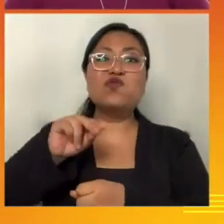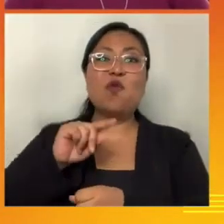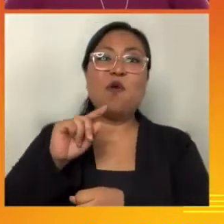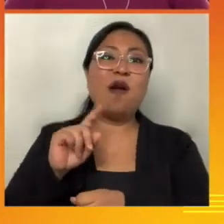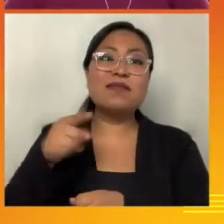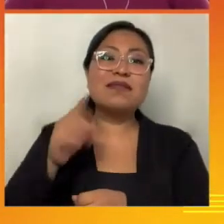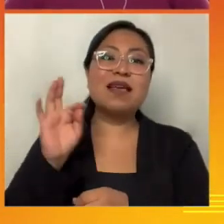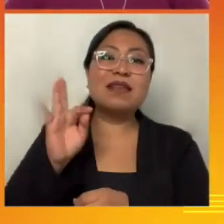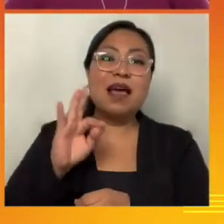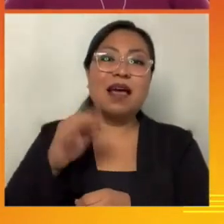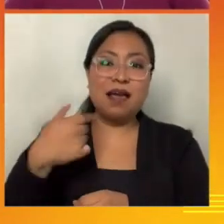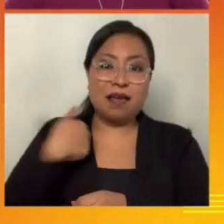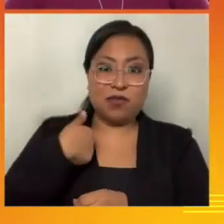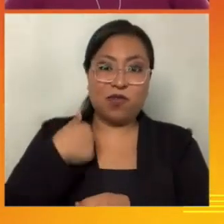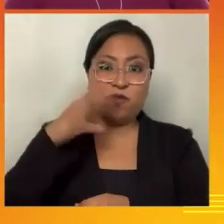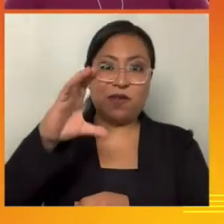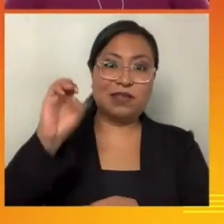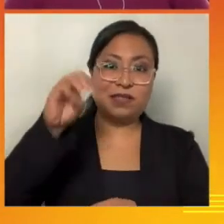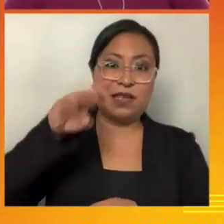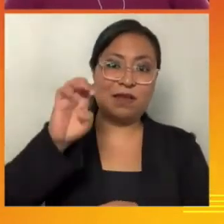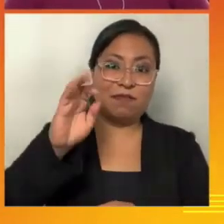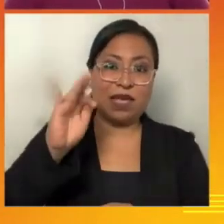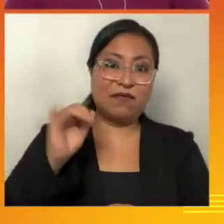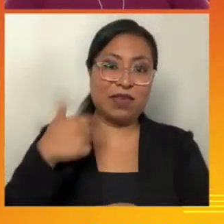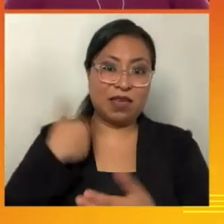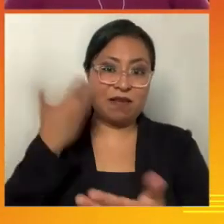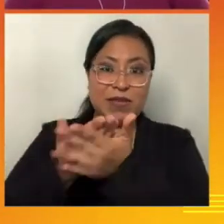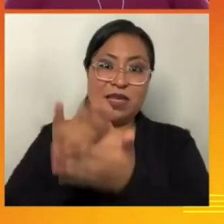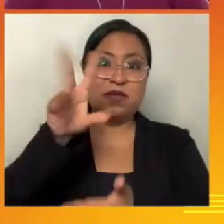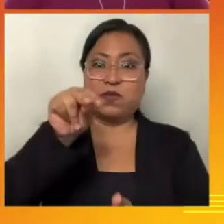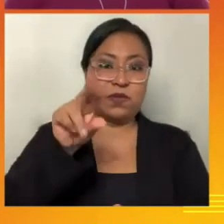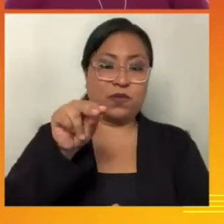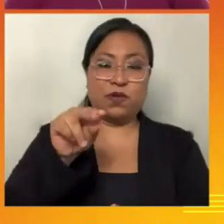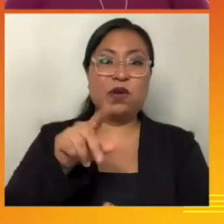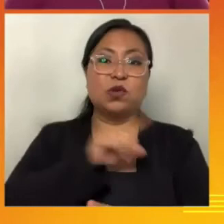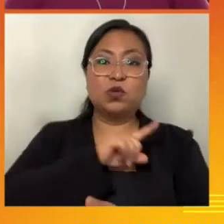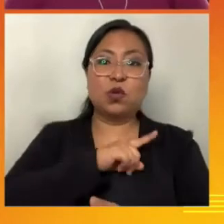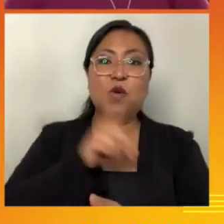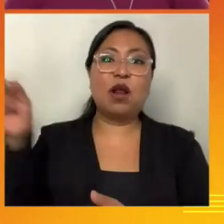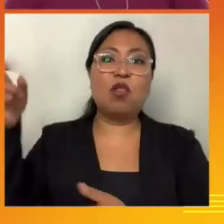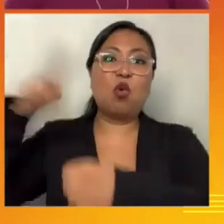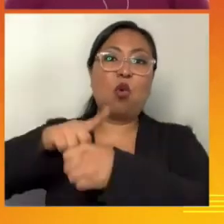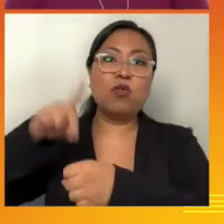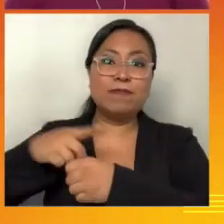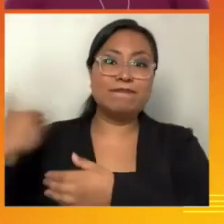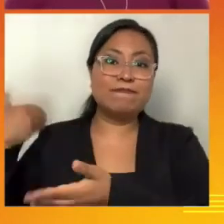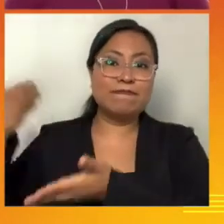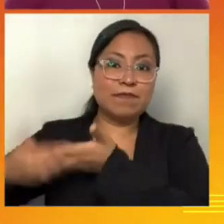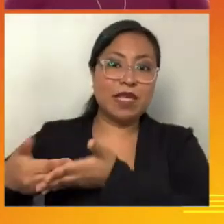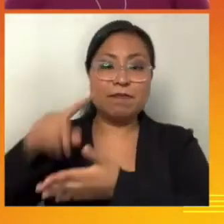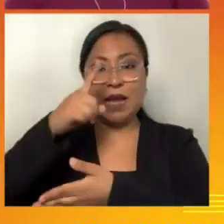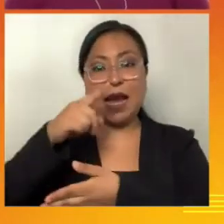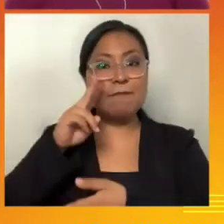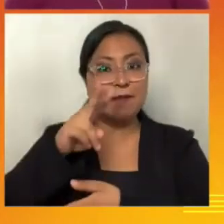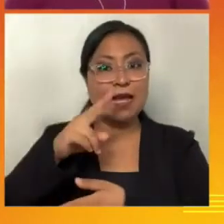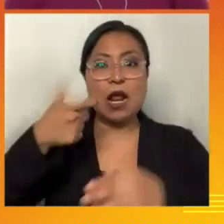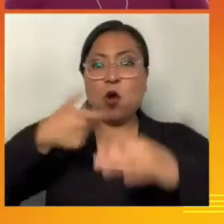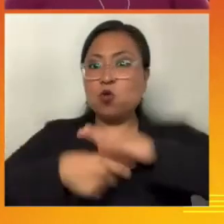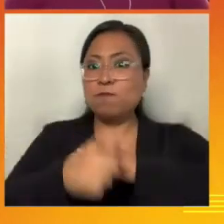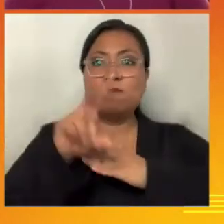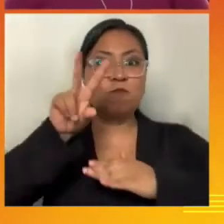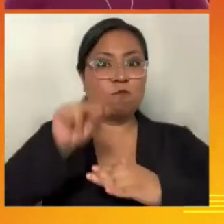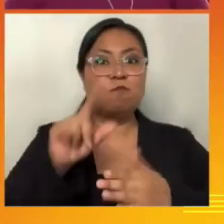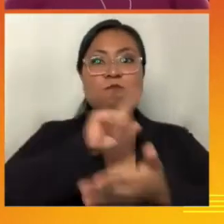lo particular, sino que vienen desde la parte global y pues que dan cierta tranquilidad a estos donantes de que